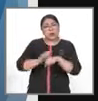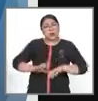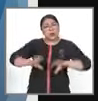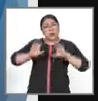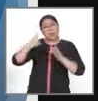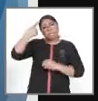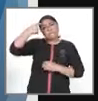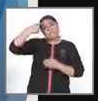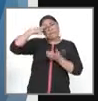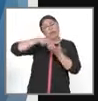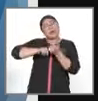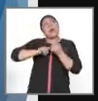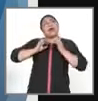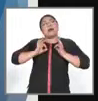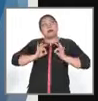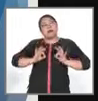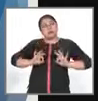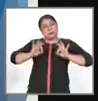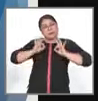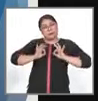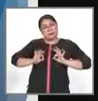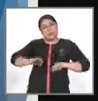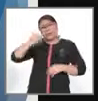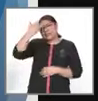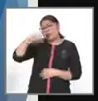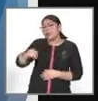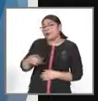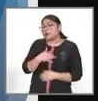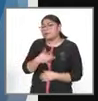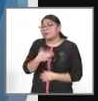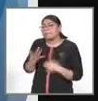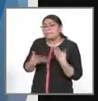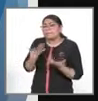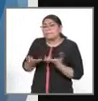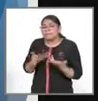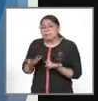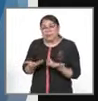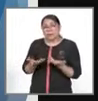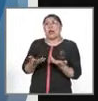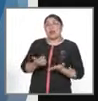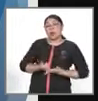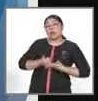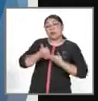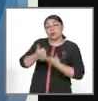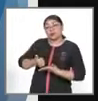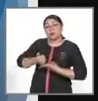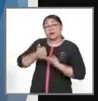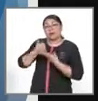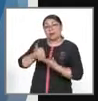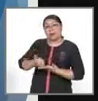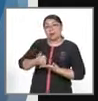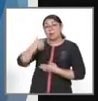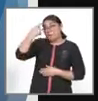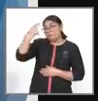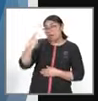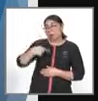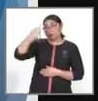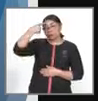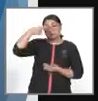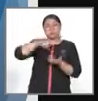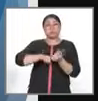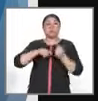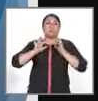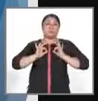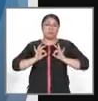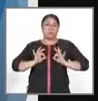salud mental de los niños eh identificar estos trastornos de ansiedad eh de una manera temprana y en la medida que sea posible acudir con un